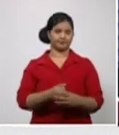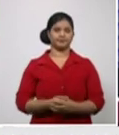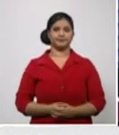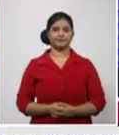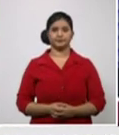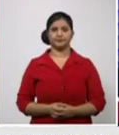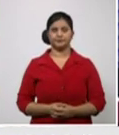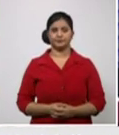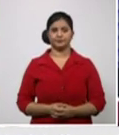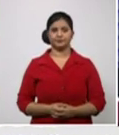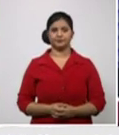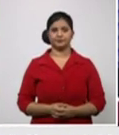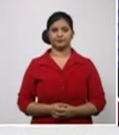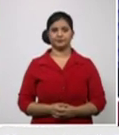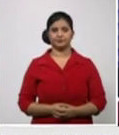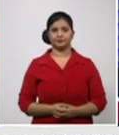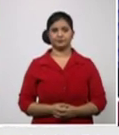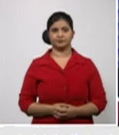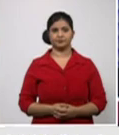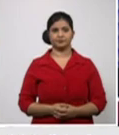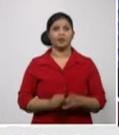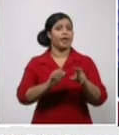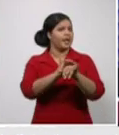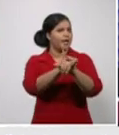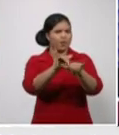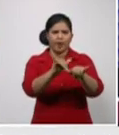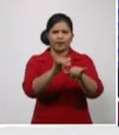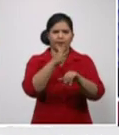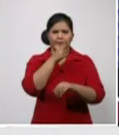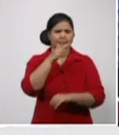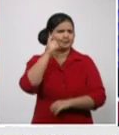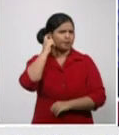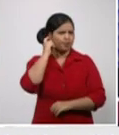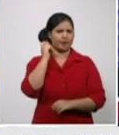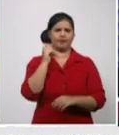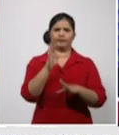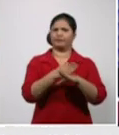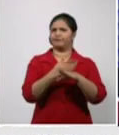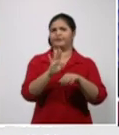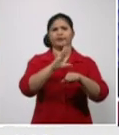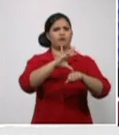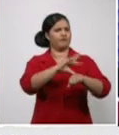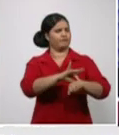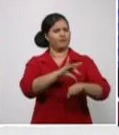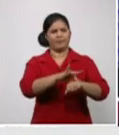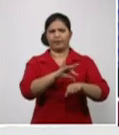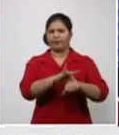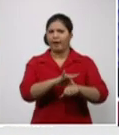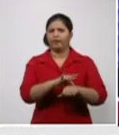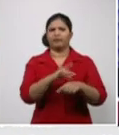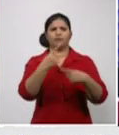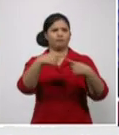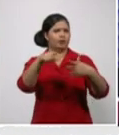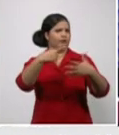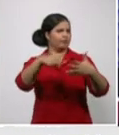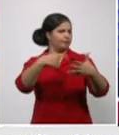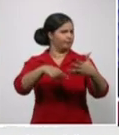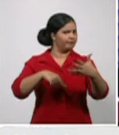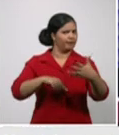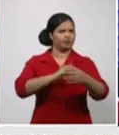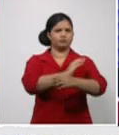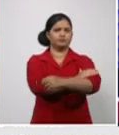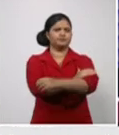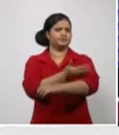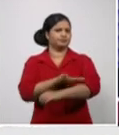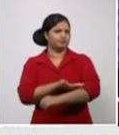con un grupo de comorbilidades que lo hacían muy vulnerable: hipertensión arterial,